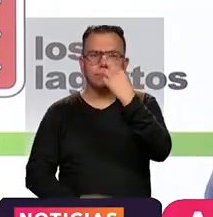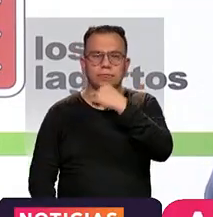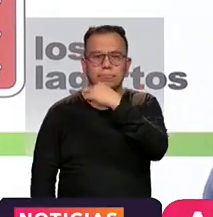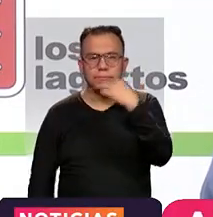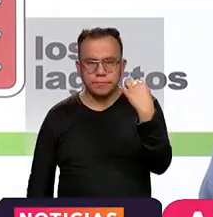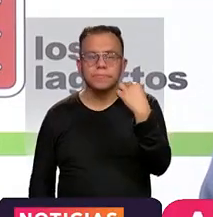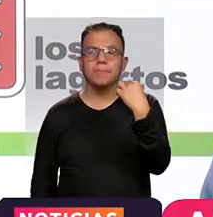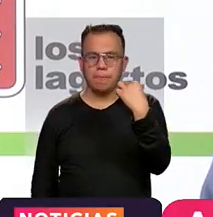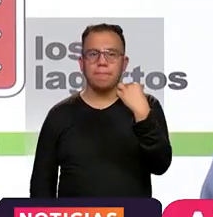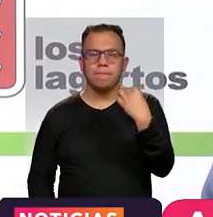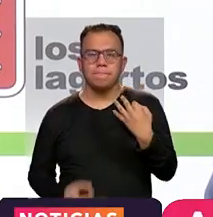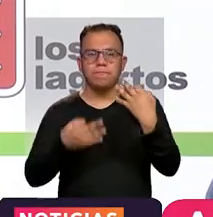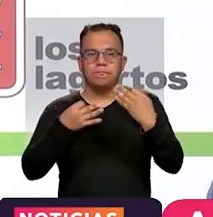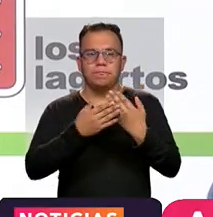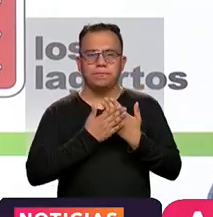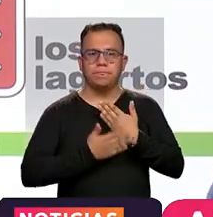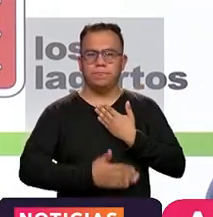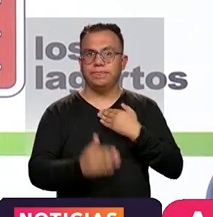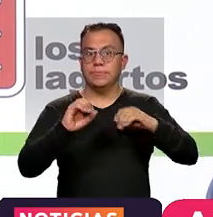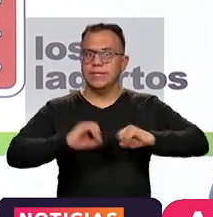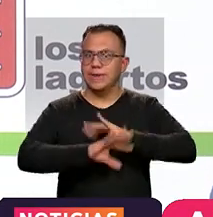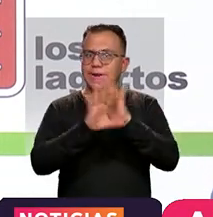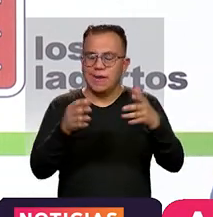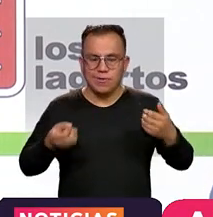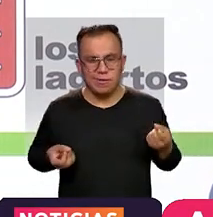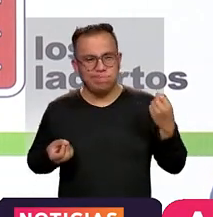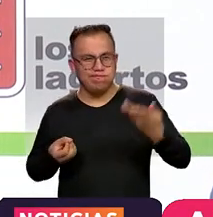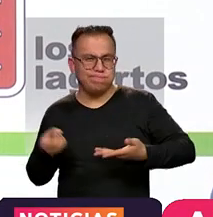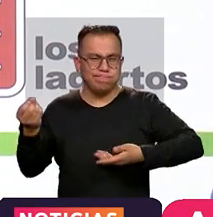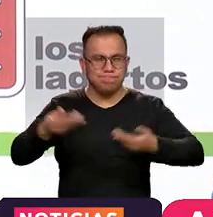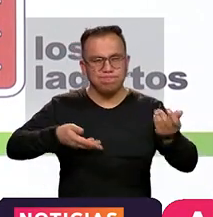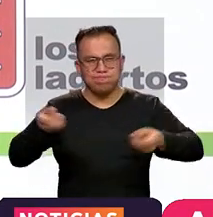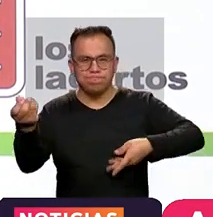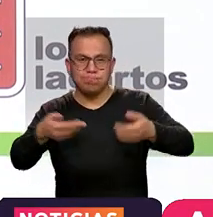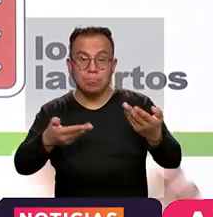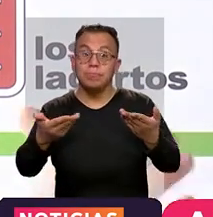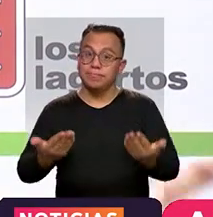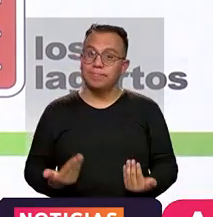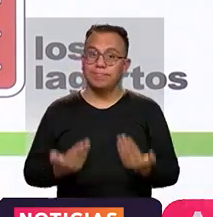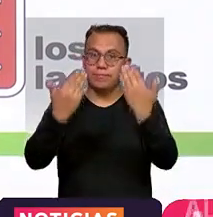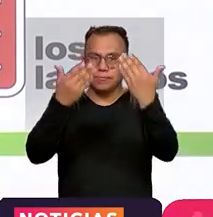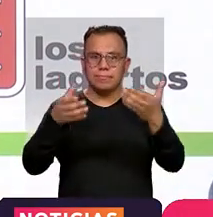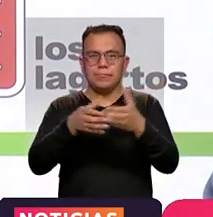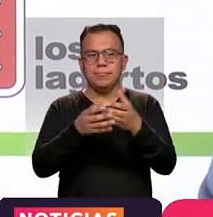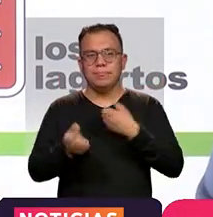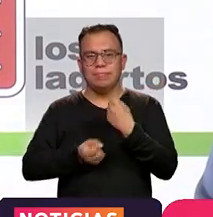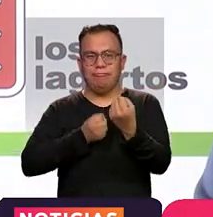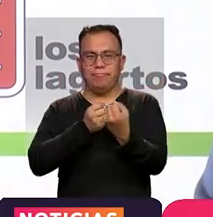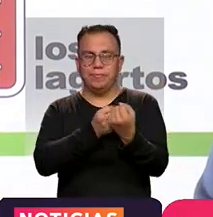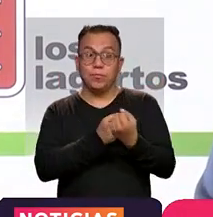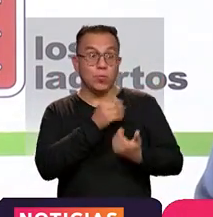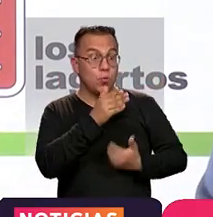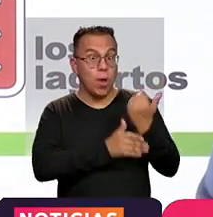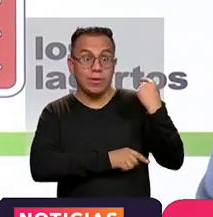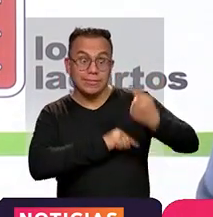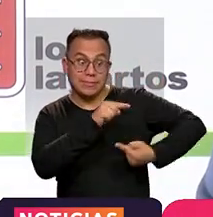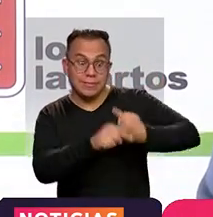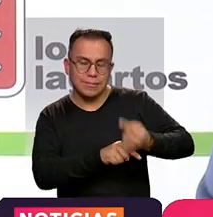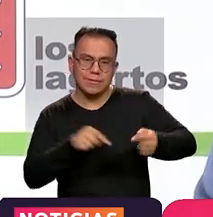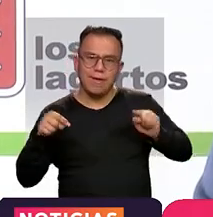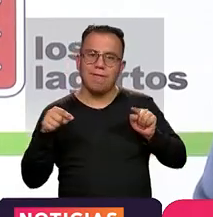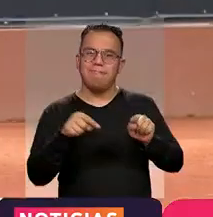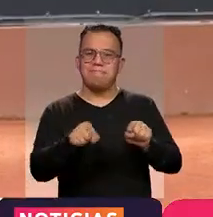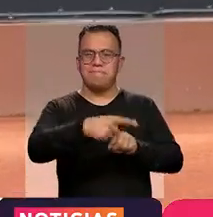compromiso de obviamente seguir aportando y seguir apoyando las nuevas generaciones que vienen en el